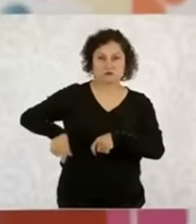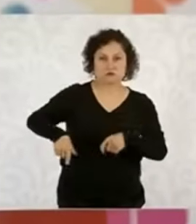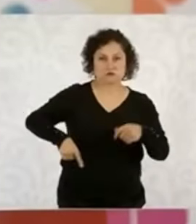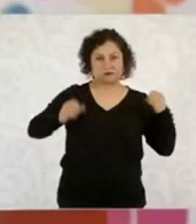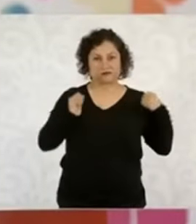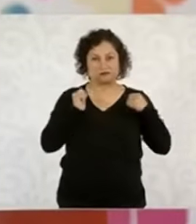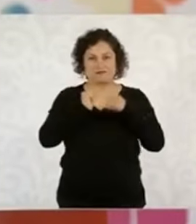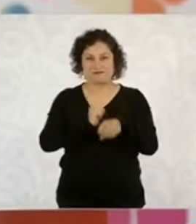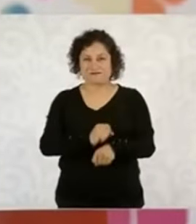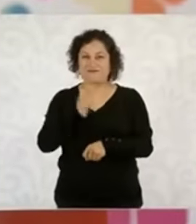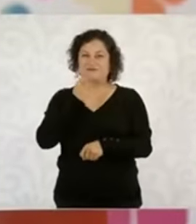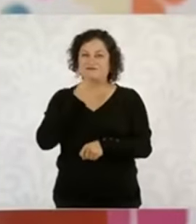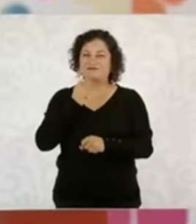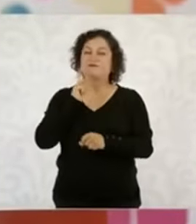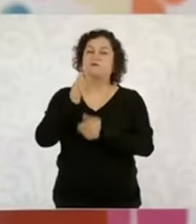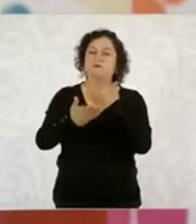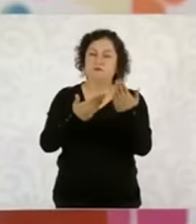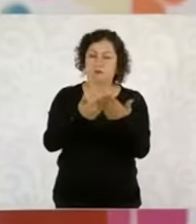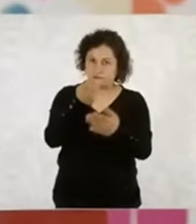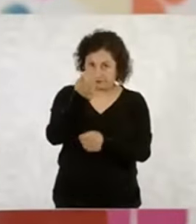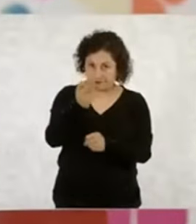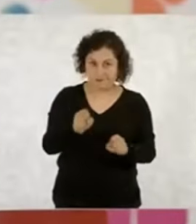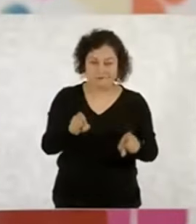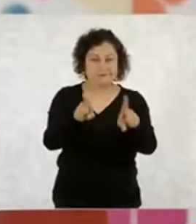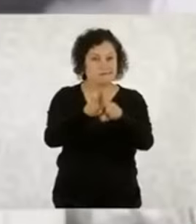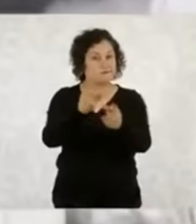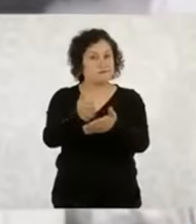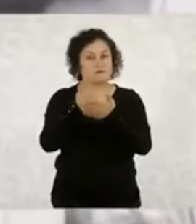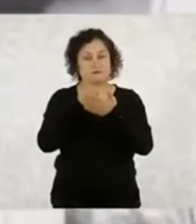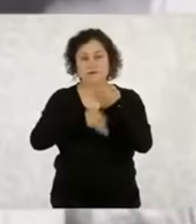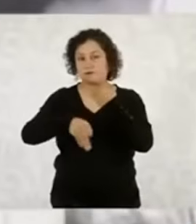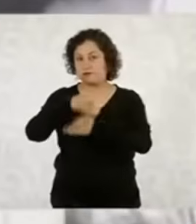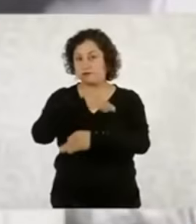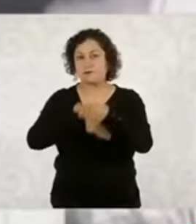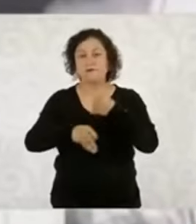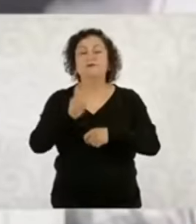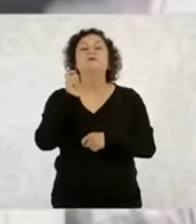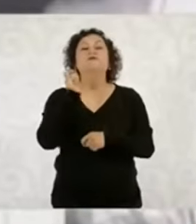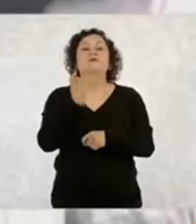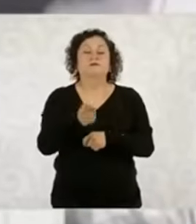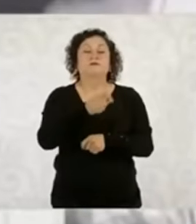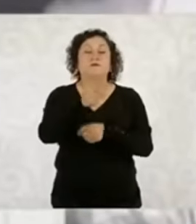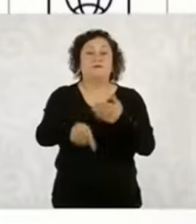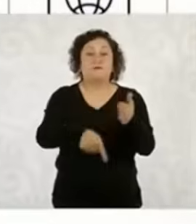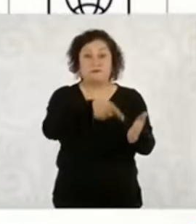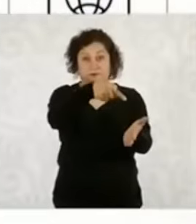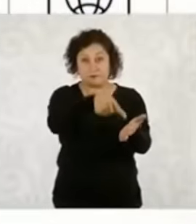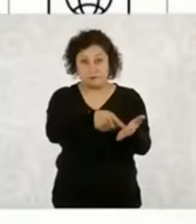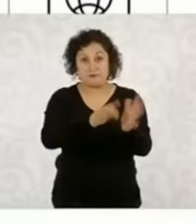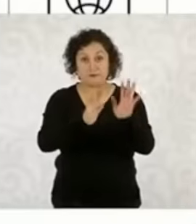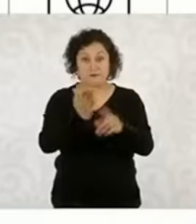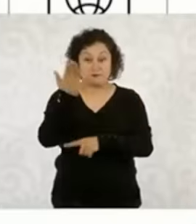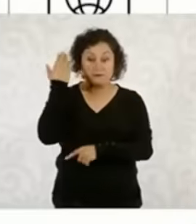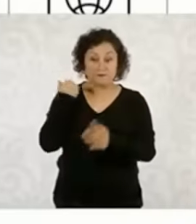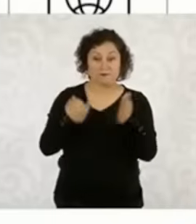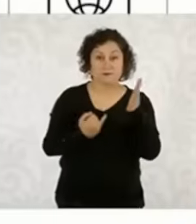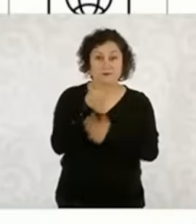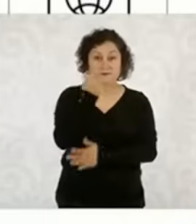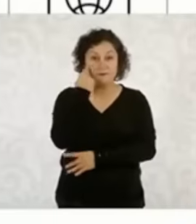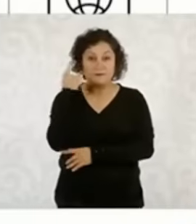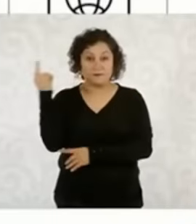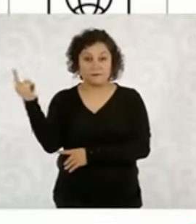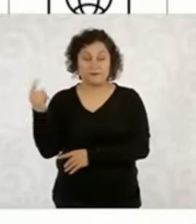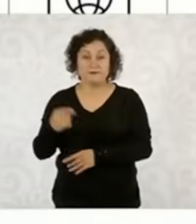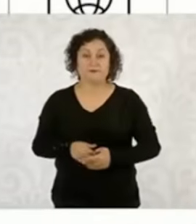territorial. En el primer momento es la convocatoria de la difusión en los polígonos definidos. ¿Cómo se define un polígono? Pues a partir de donde